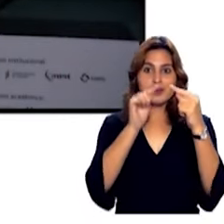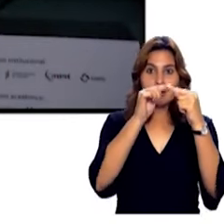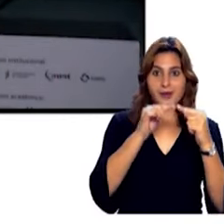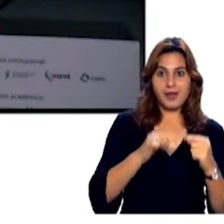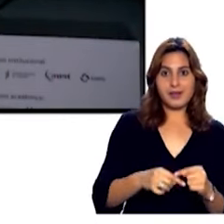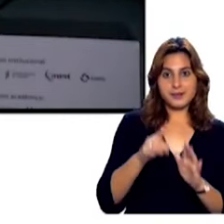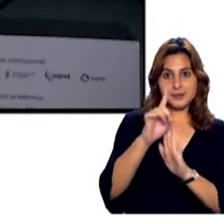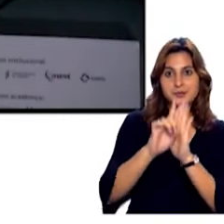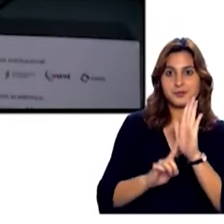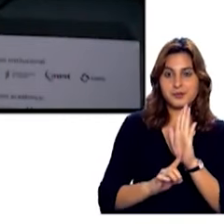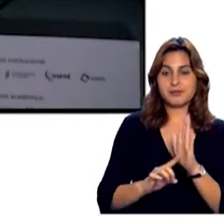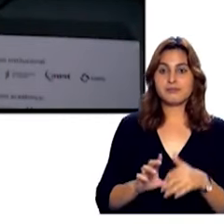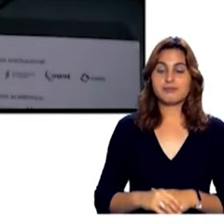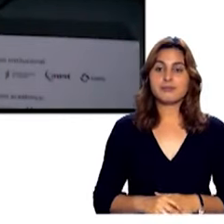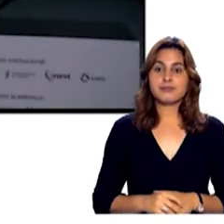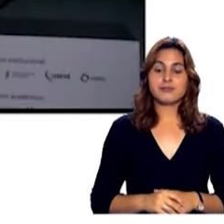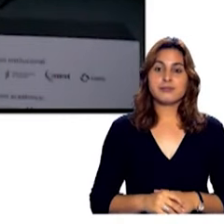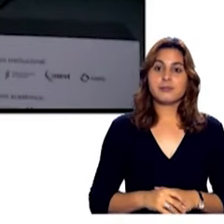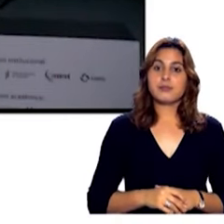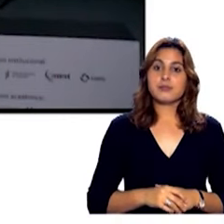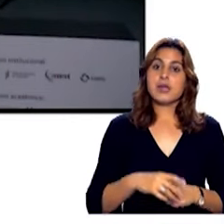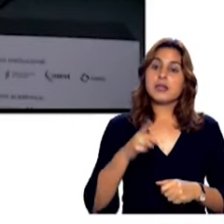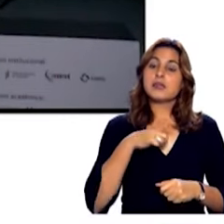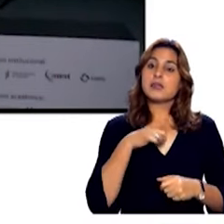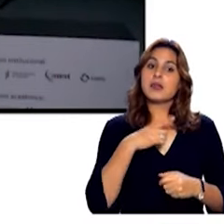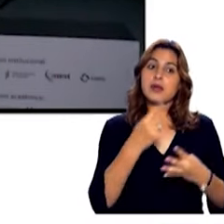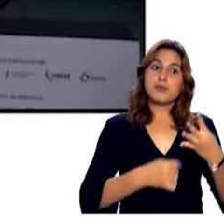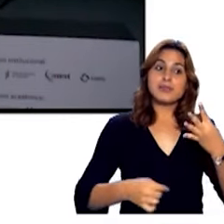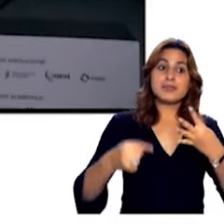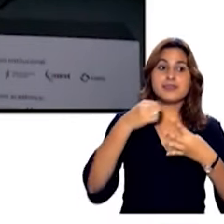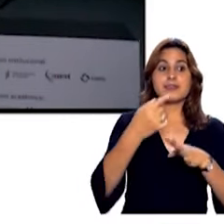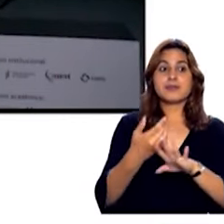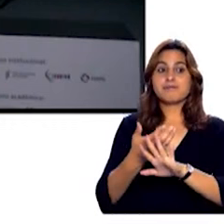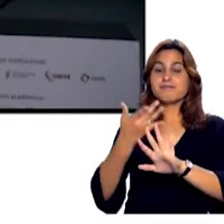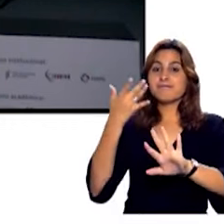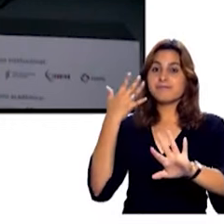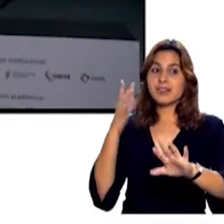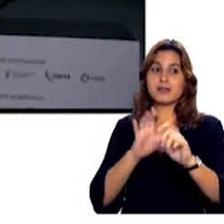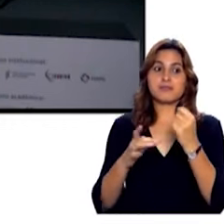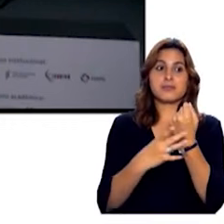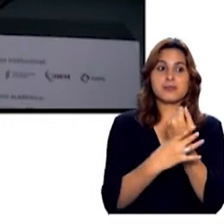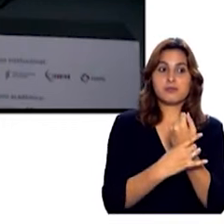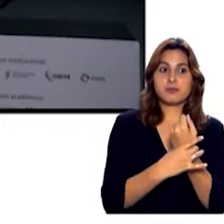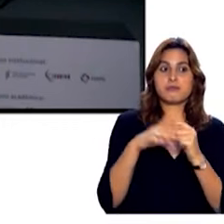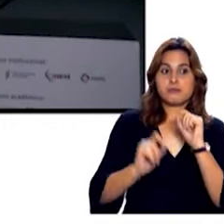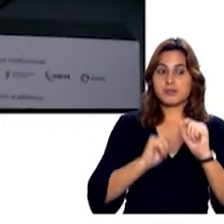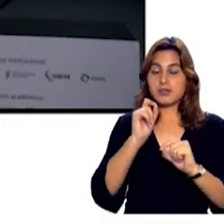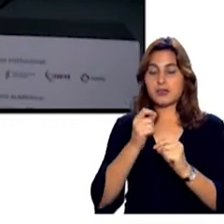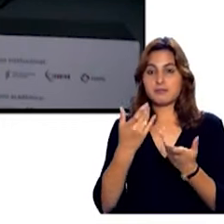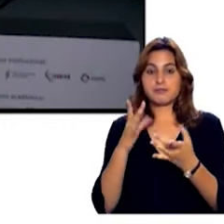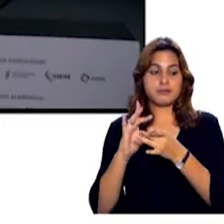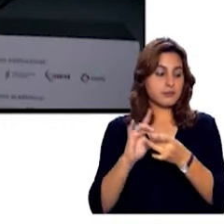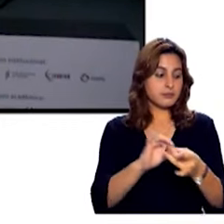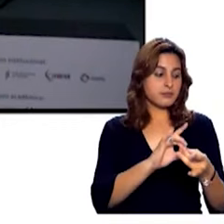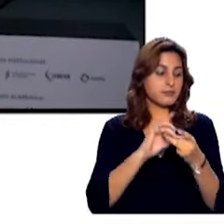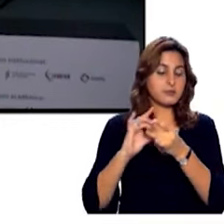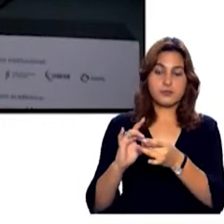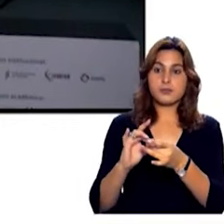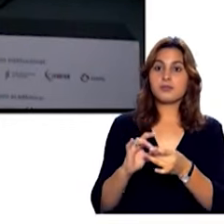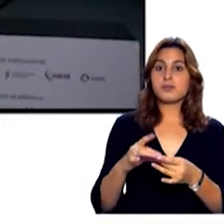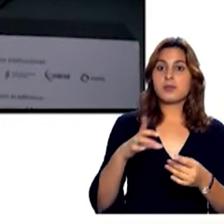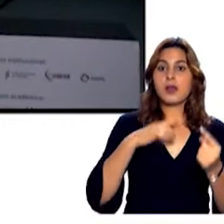instancias anteriores asegurando Así la uniformidad la aplica